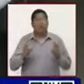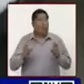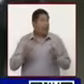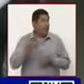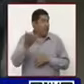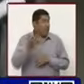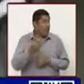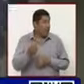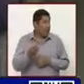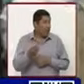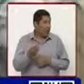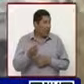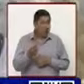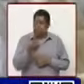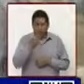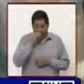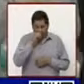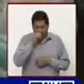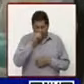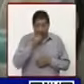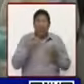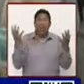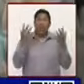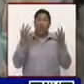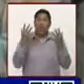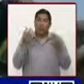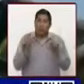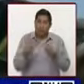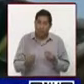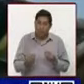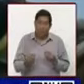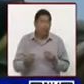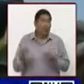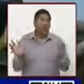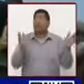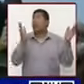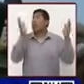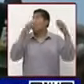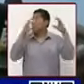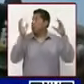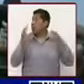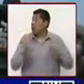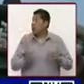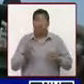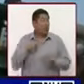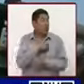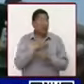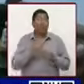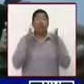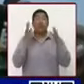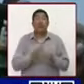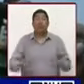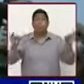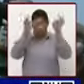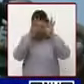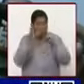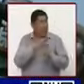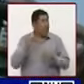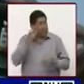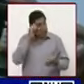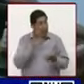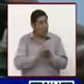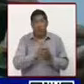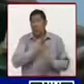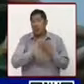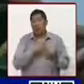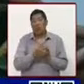son la contaminación de los medios ambientes. Creo que eso para nosotros es muy importante, por cierto, y creo que